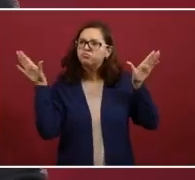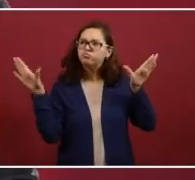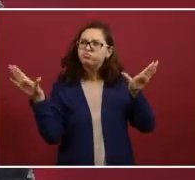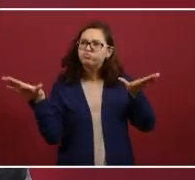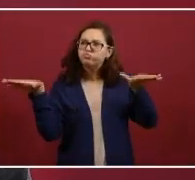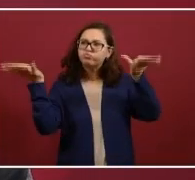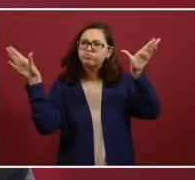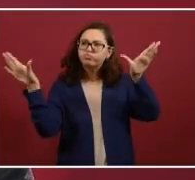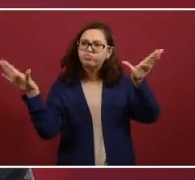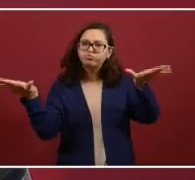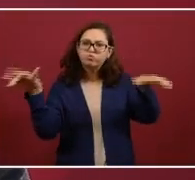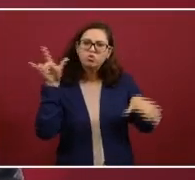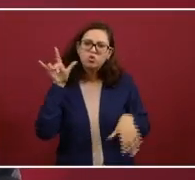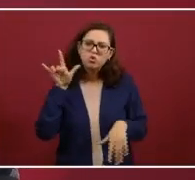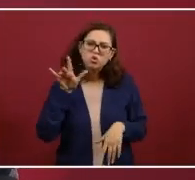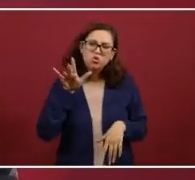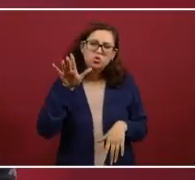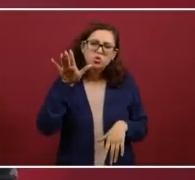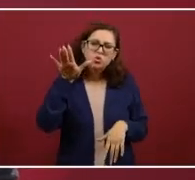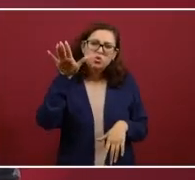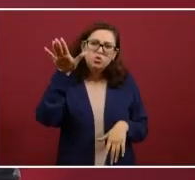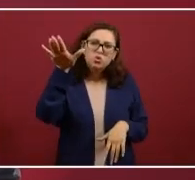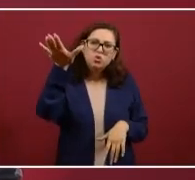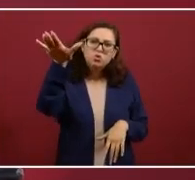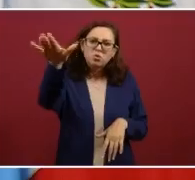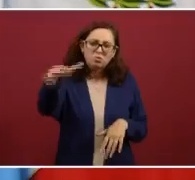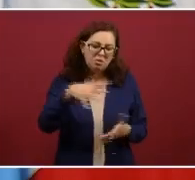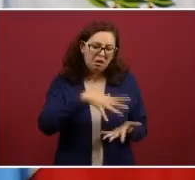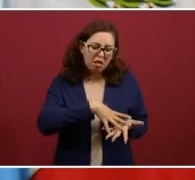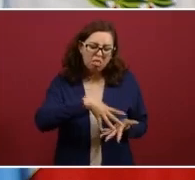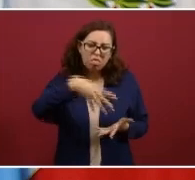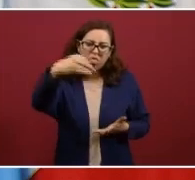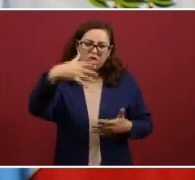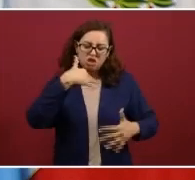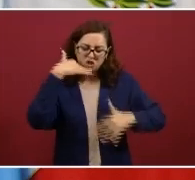Mi plumaje es de esos, diría el poeta.